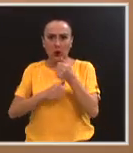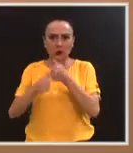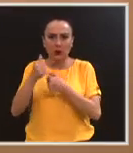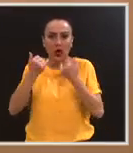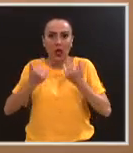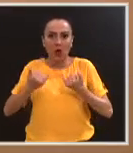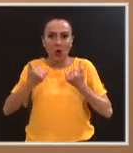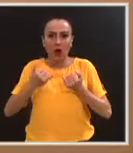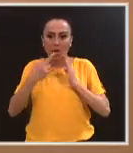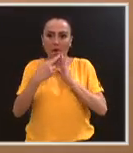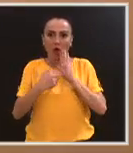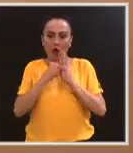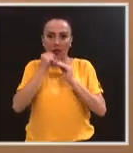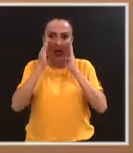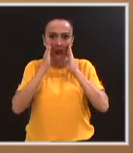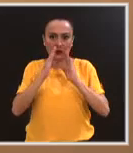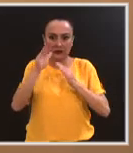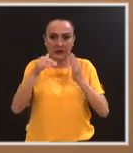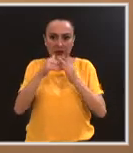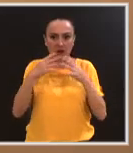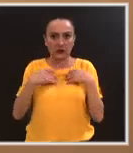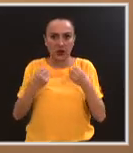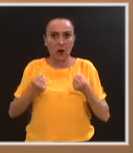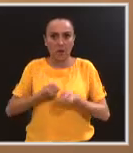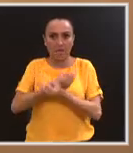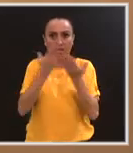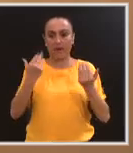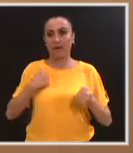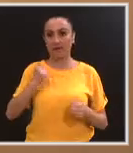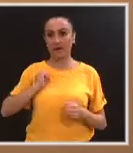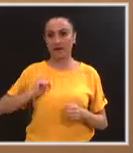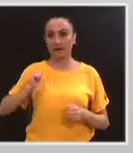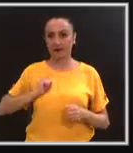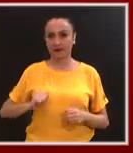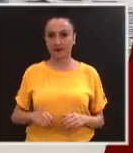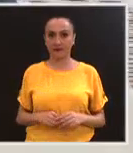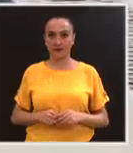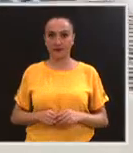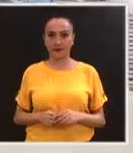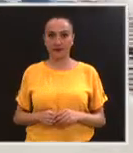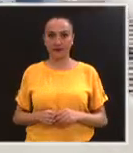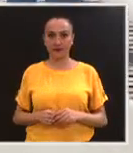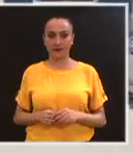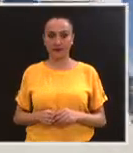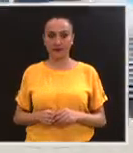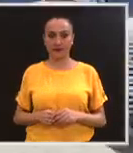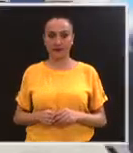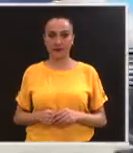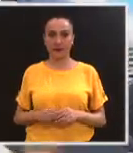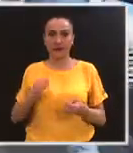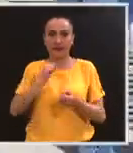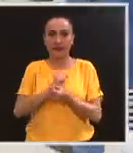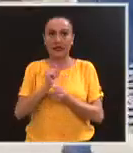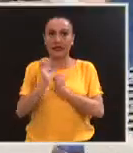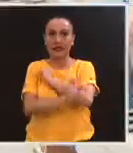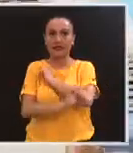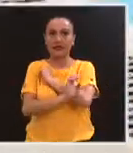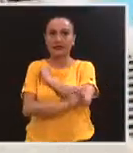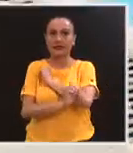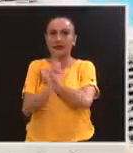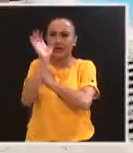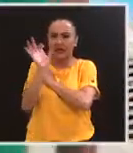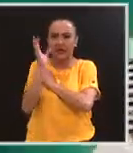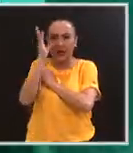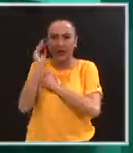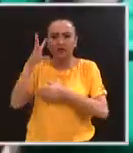actualizan el protocolo de atención en los centros de salud públicos y privados detienen a extranjero que se sospecha